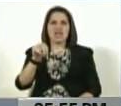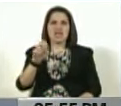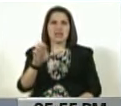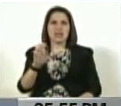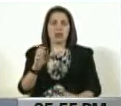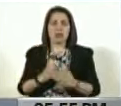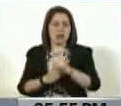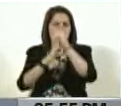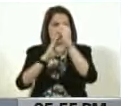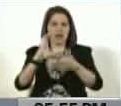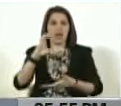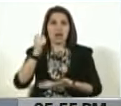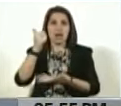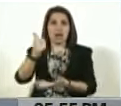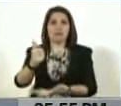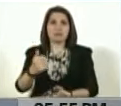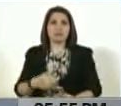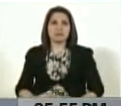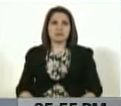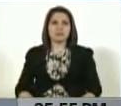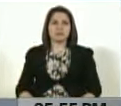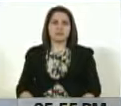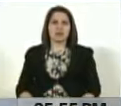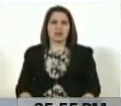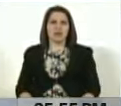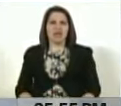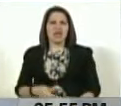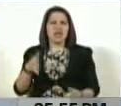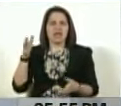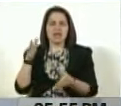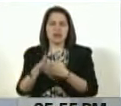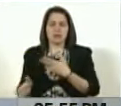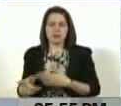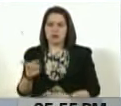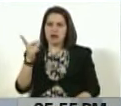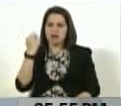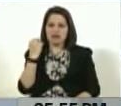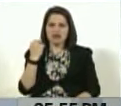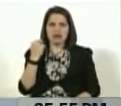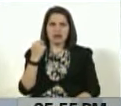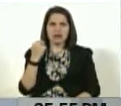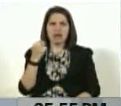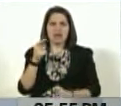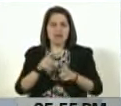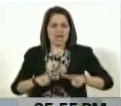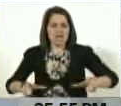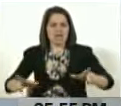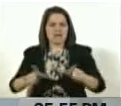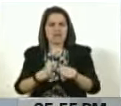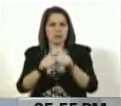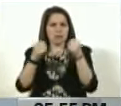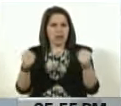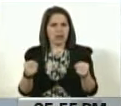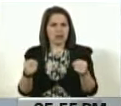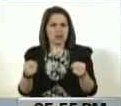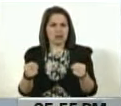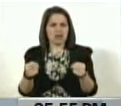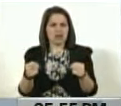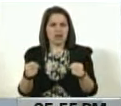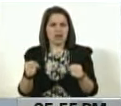CLAT, Juan el Bautista. ¿Qué fue realmente lo que sucedió el día de ayer en esa panadería de La